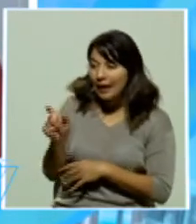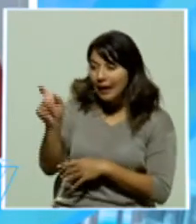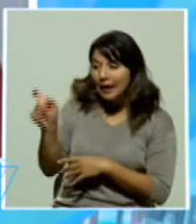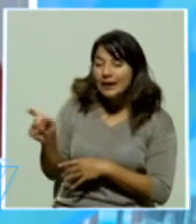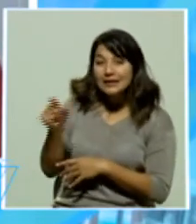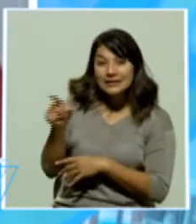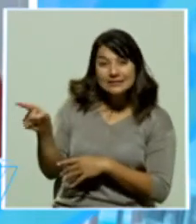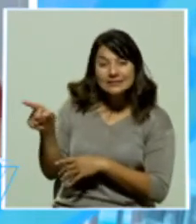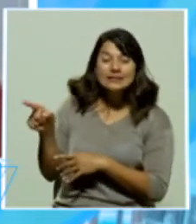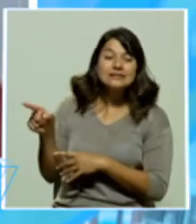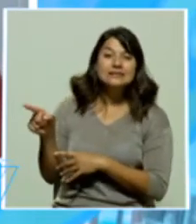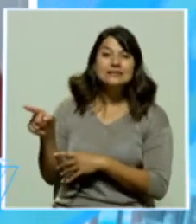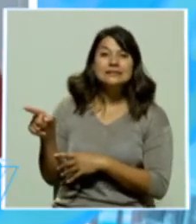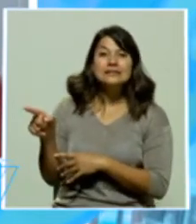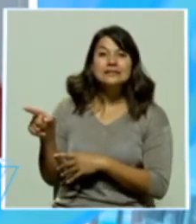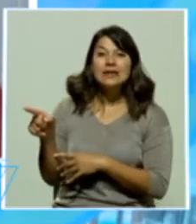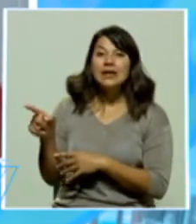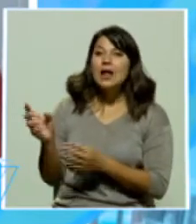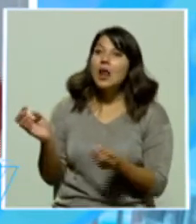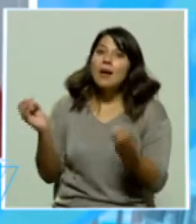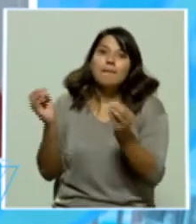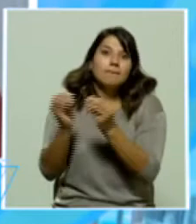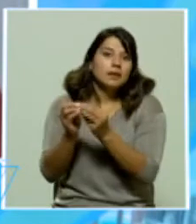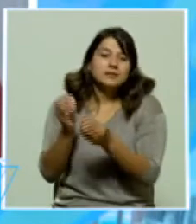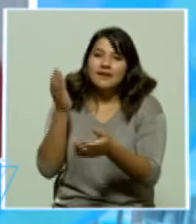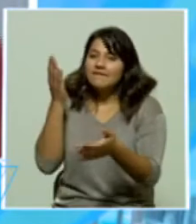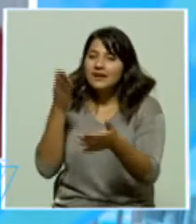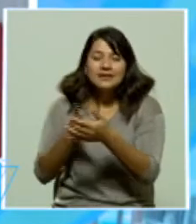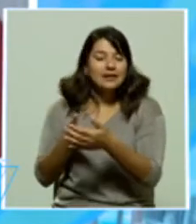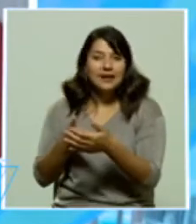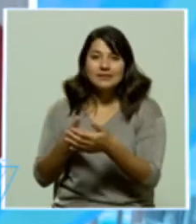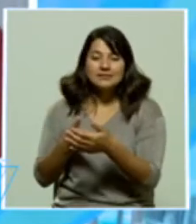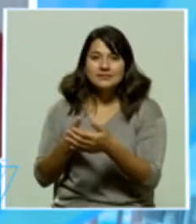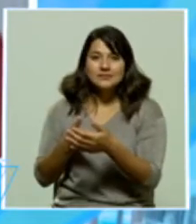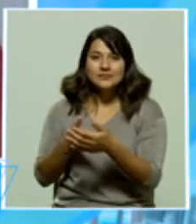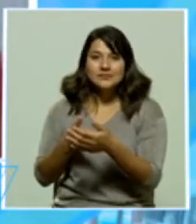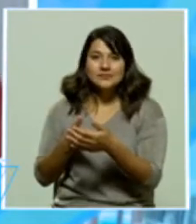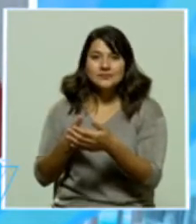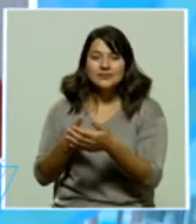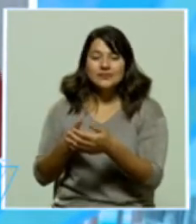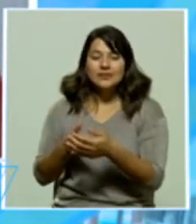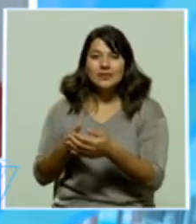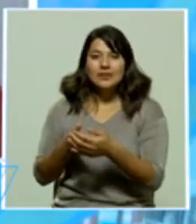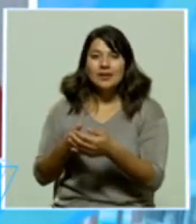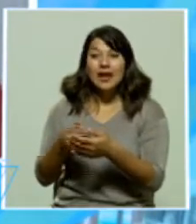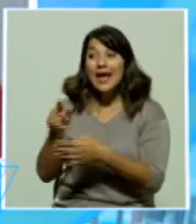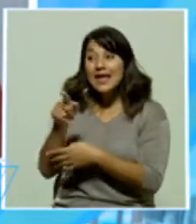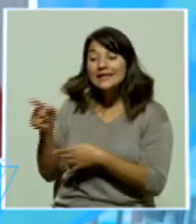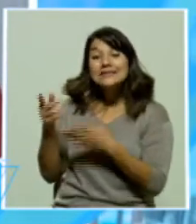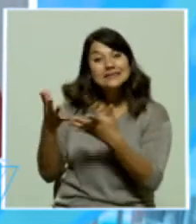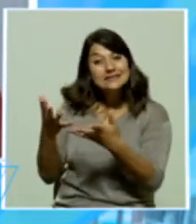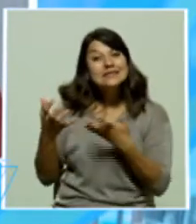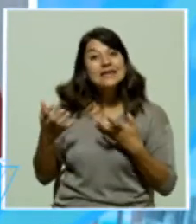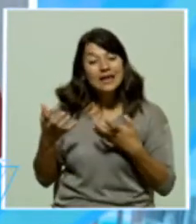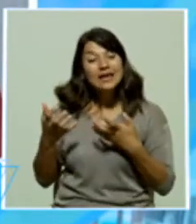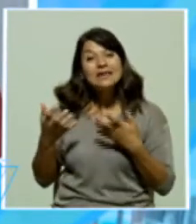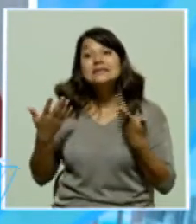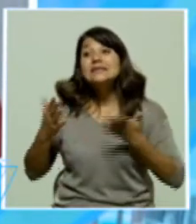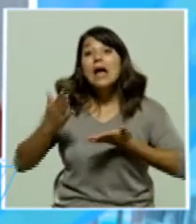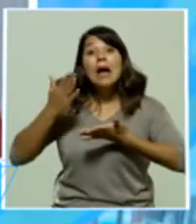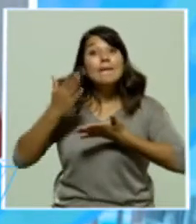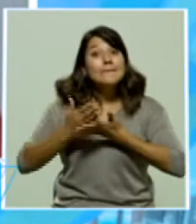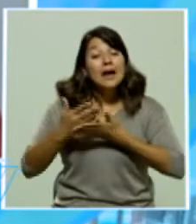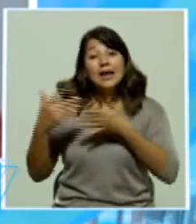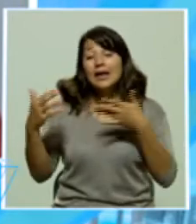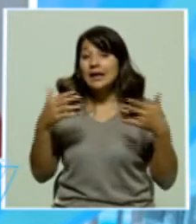han sido, valga la redundancia, las más afectadas, digamos, son las que quieren que esto cambie.